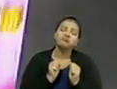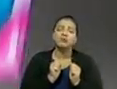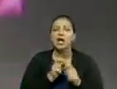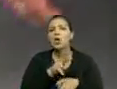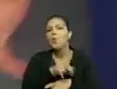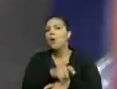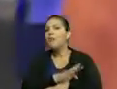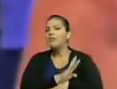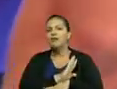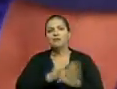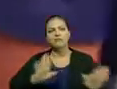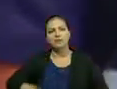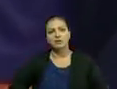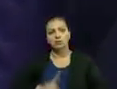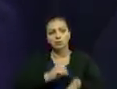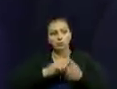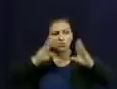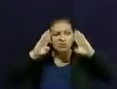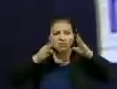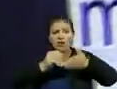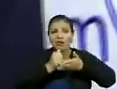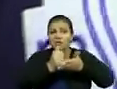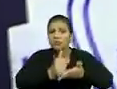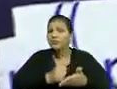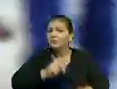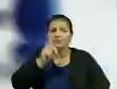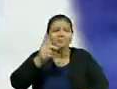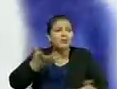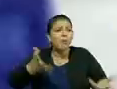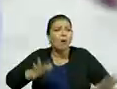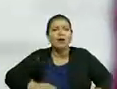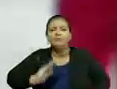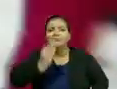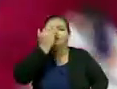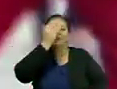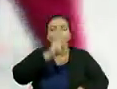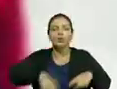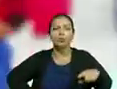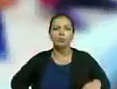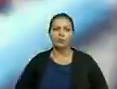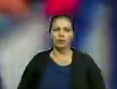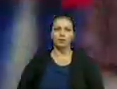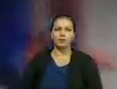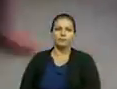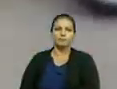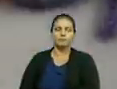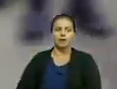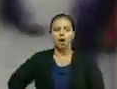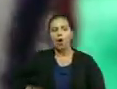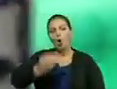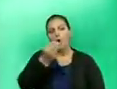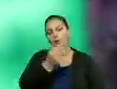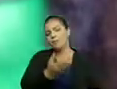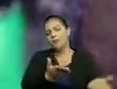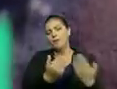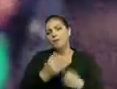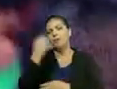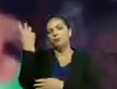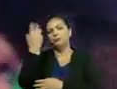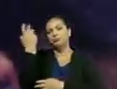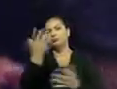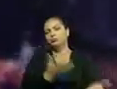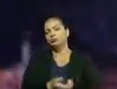fue trasladado en ambulancia hasta un hospital, mientras los demás internos al centro de salud Cisne 2 para las respectivas